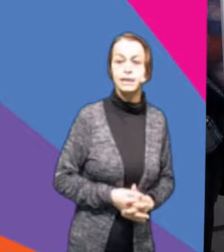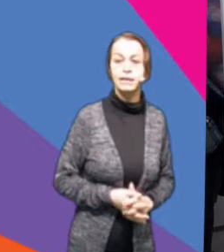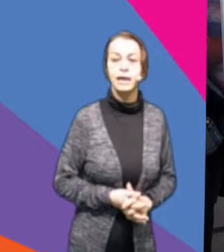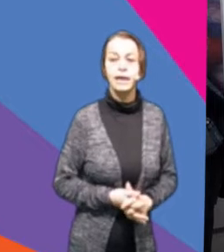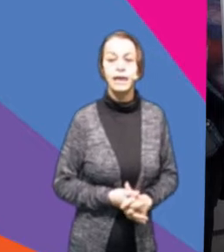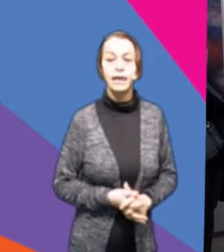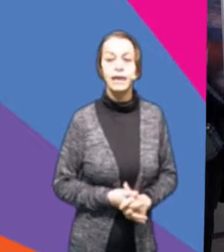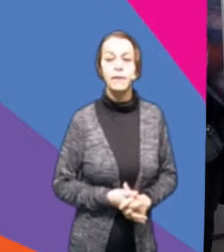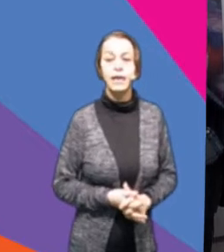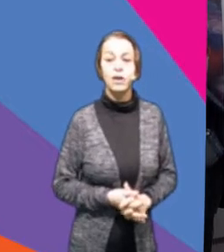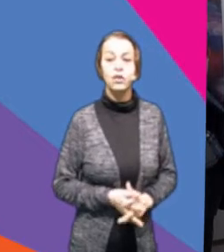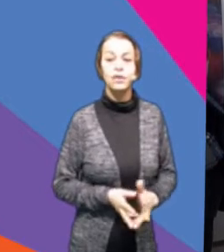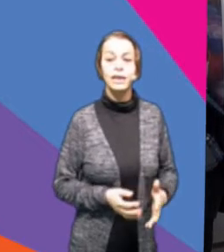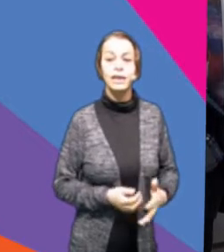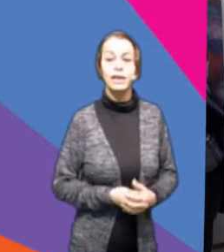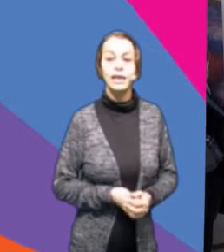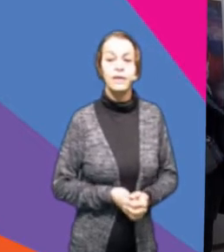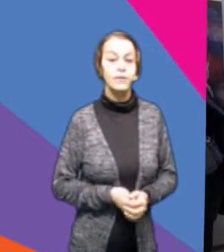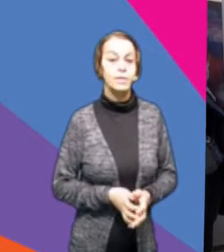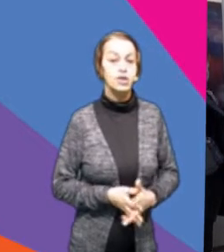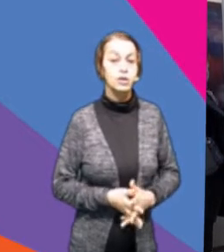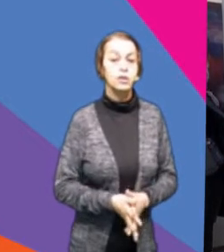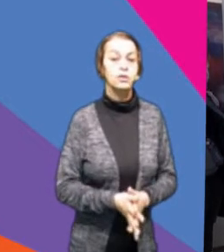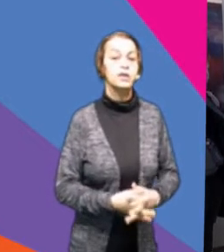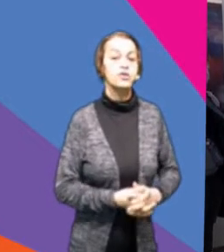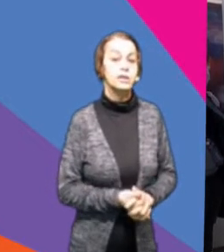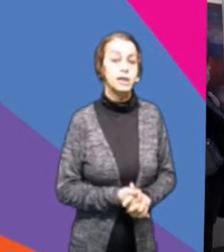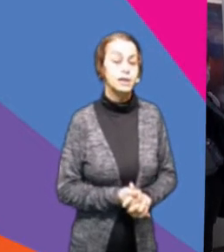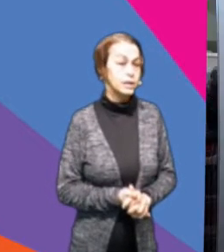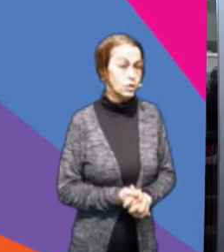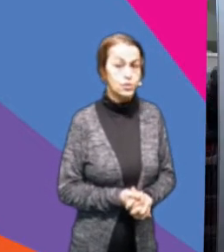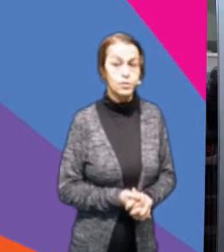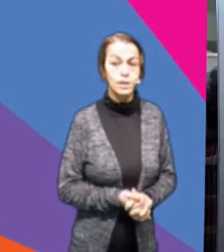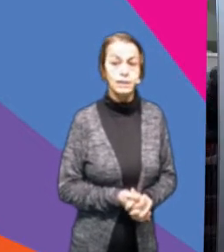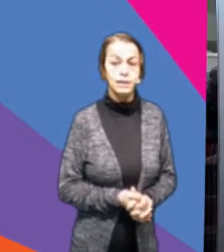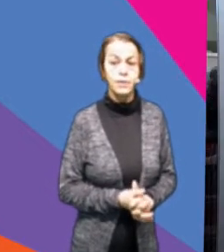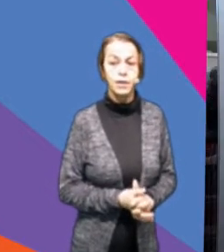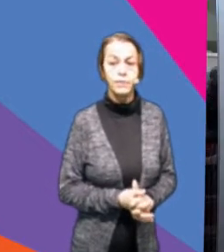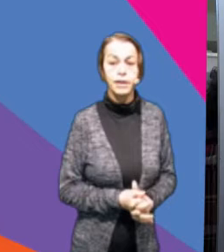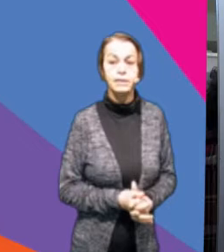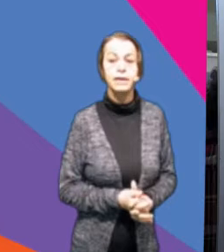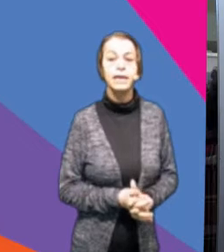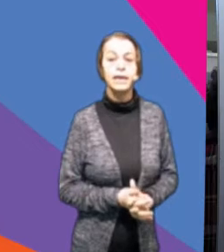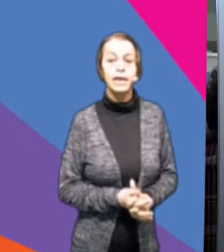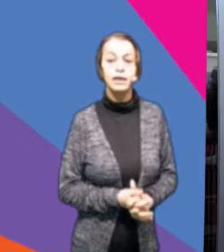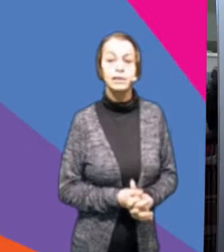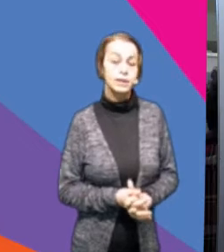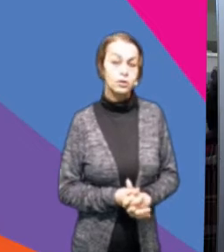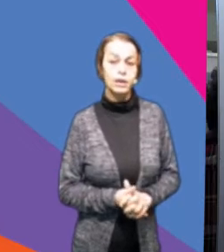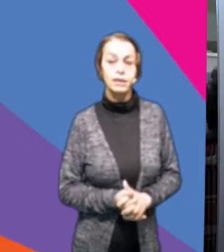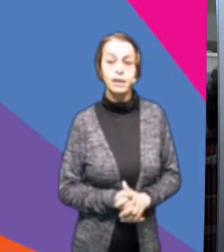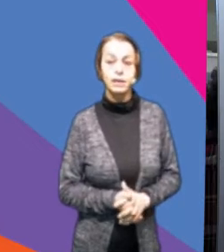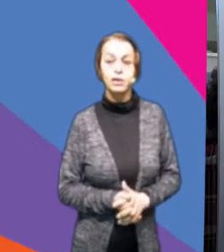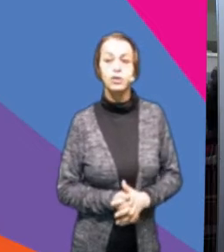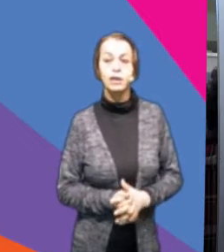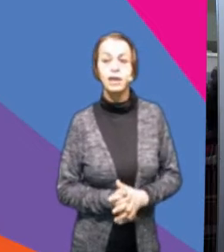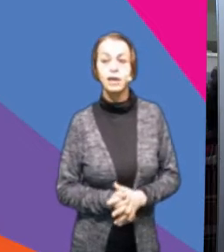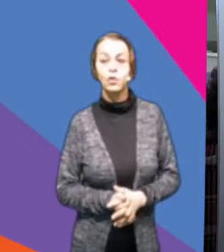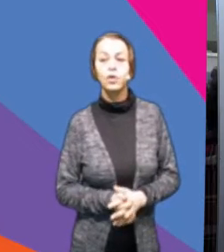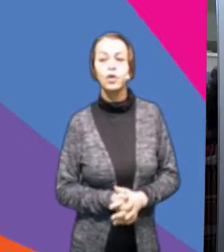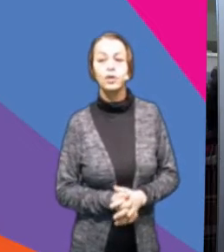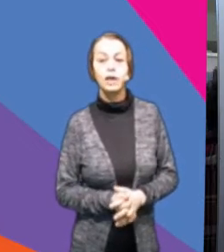160, en el marco del Día de la Afirmación de los Derechos Argentinos sobre las Islas Malvinas, Islas y Sector Antártido, 10